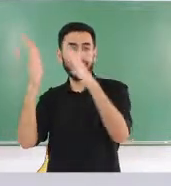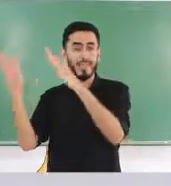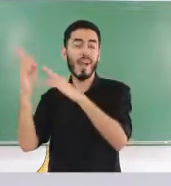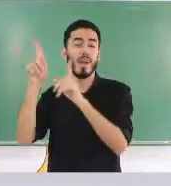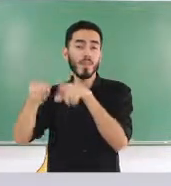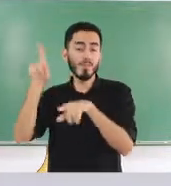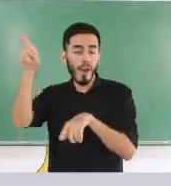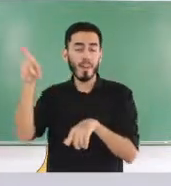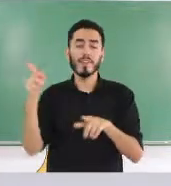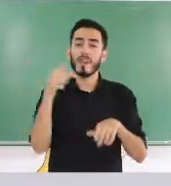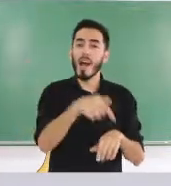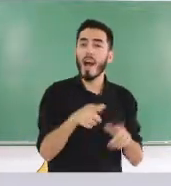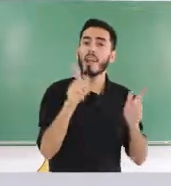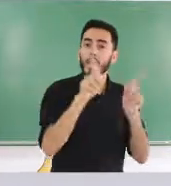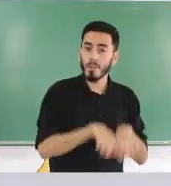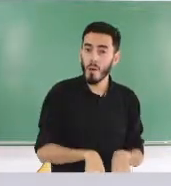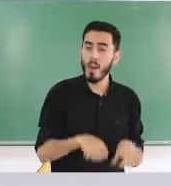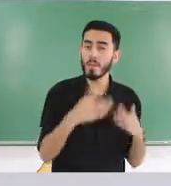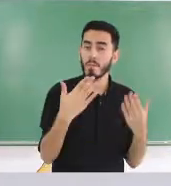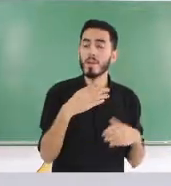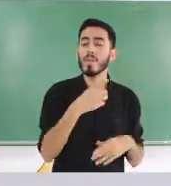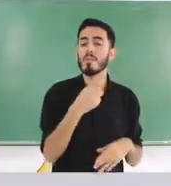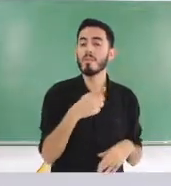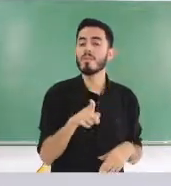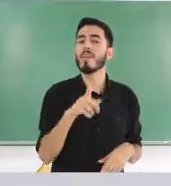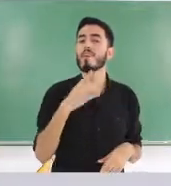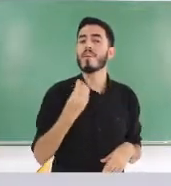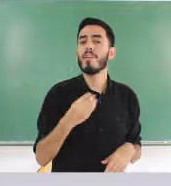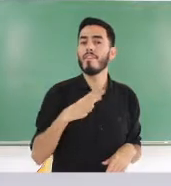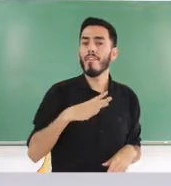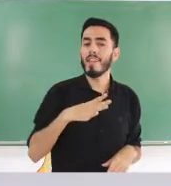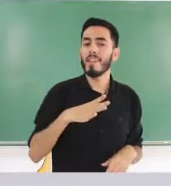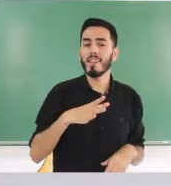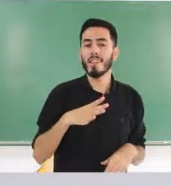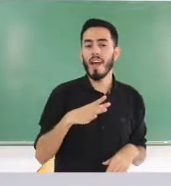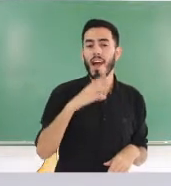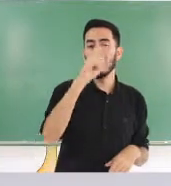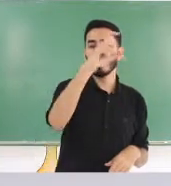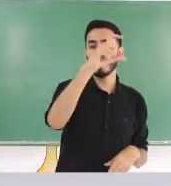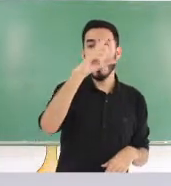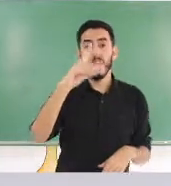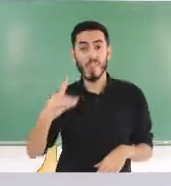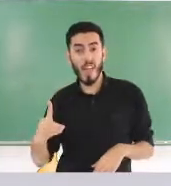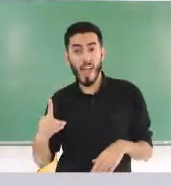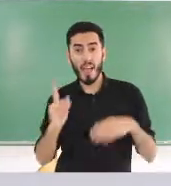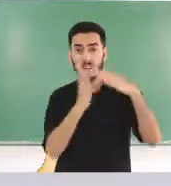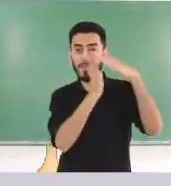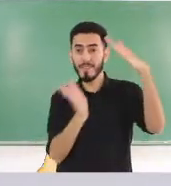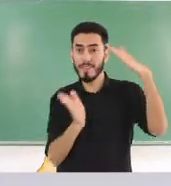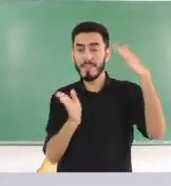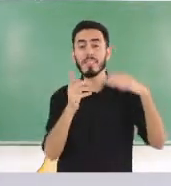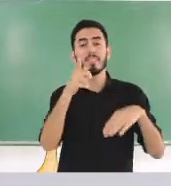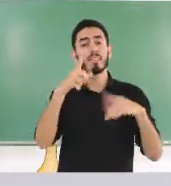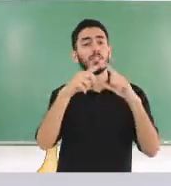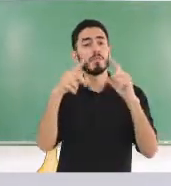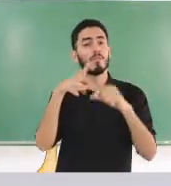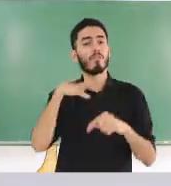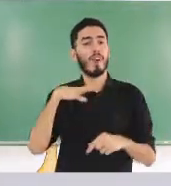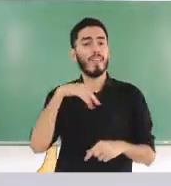mismo, siendo que nos falta, fíjense, el segmento CD. Entonces, ¿qué es lo que podemos hacer?